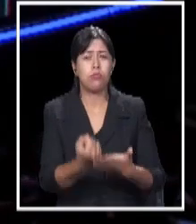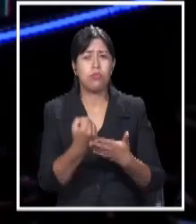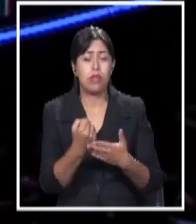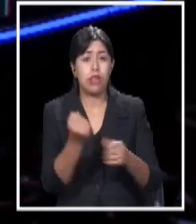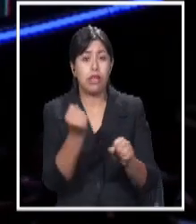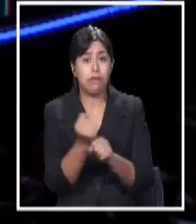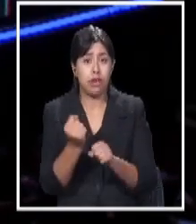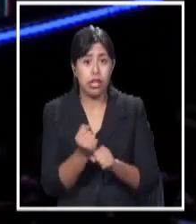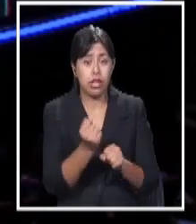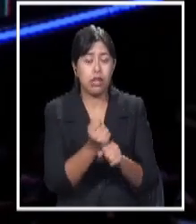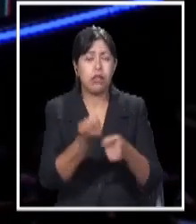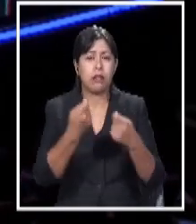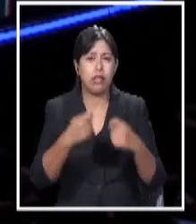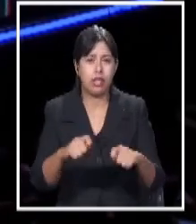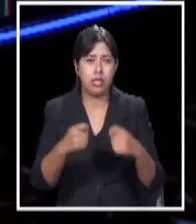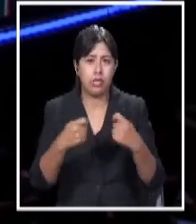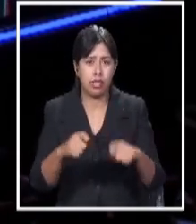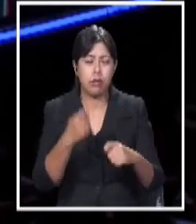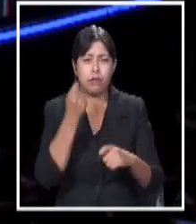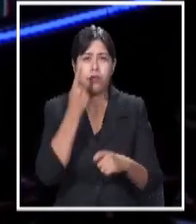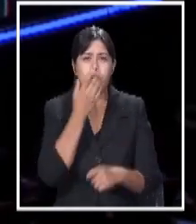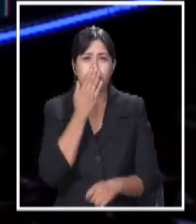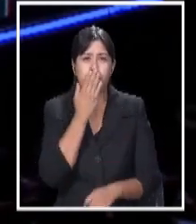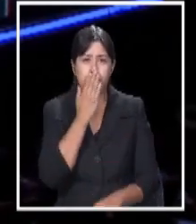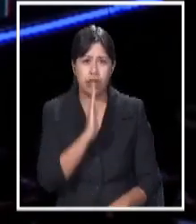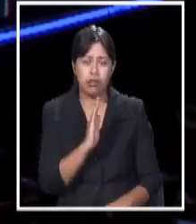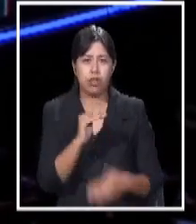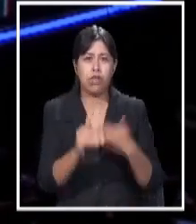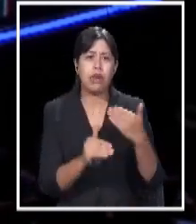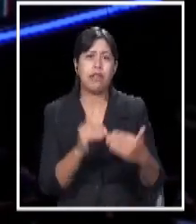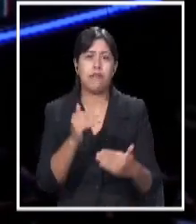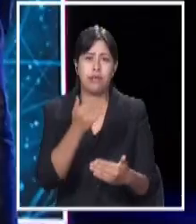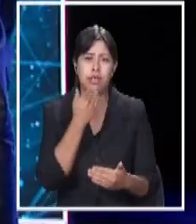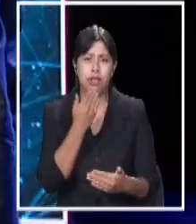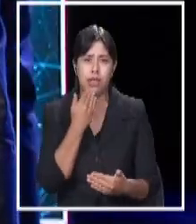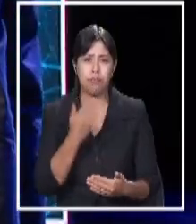intentamos remediar, entender mejor y poder avanzar.